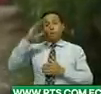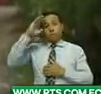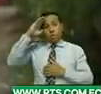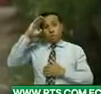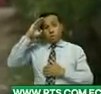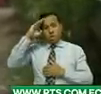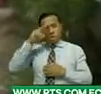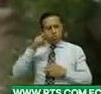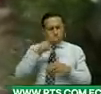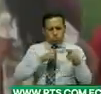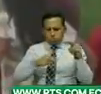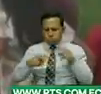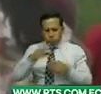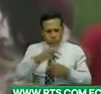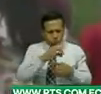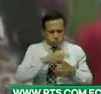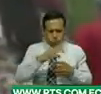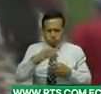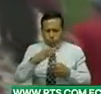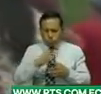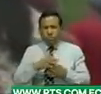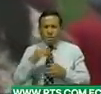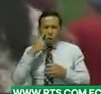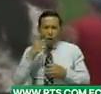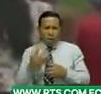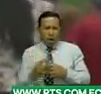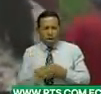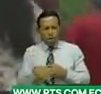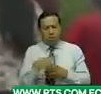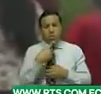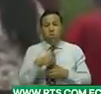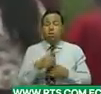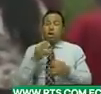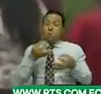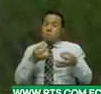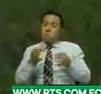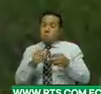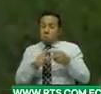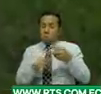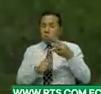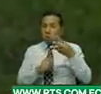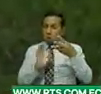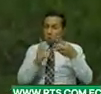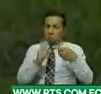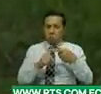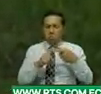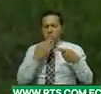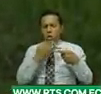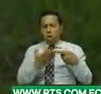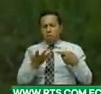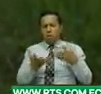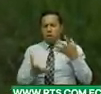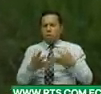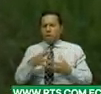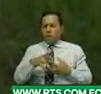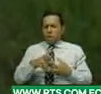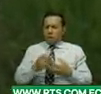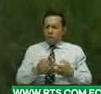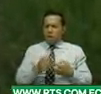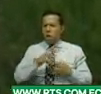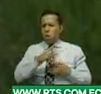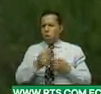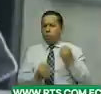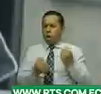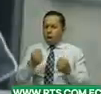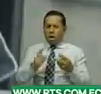casquillo y otras evidencias. Los investigadores manejan tres hipótesis: si se trató de un intento de robo de vehículos, venganza o ajuste